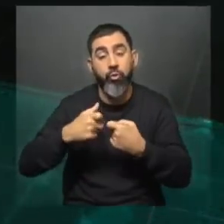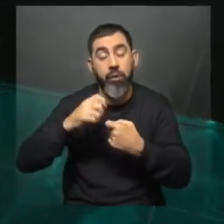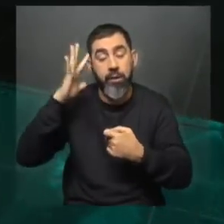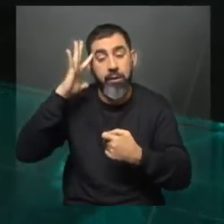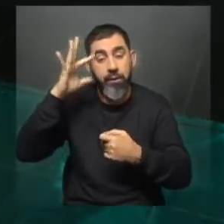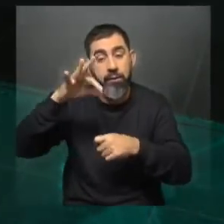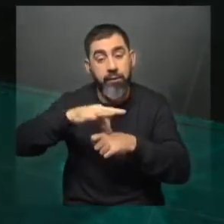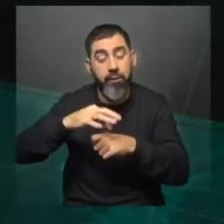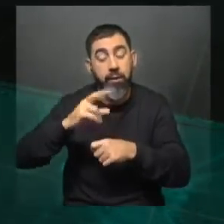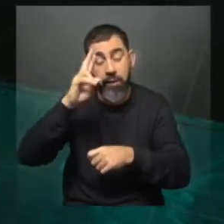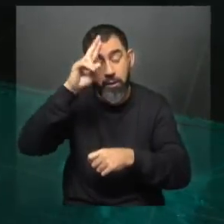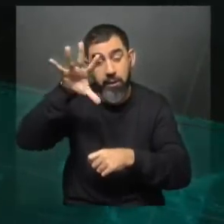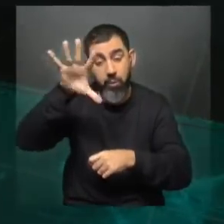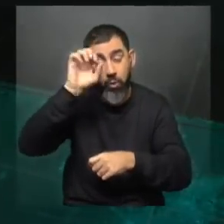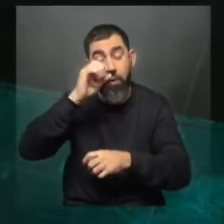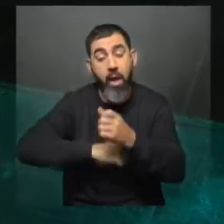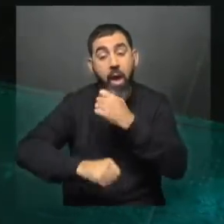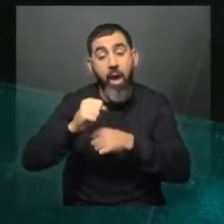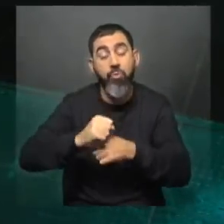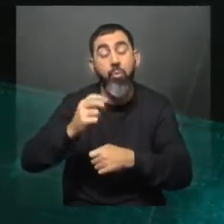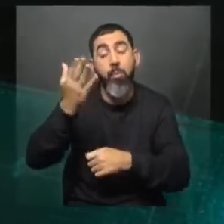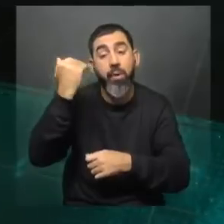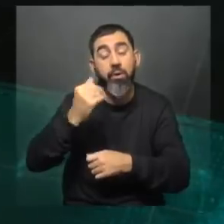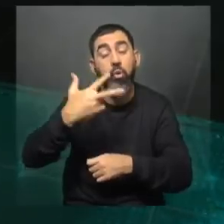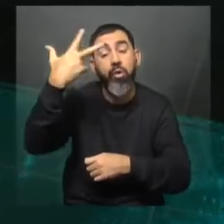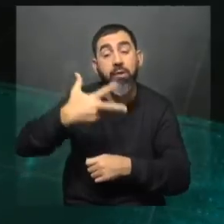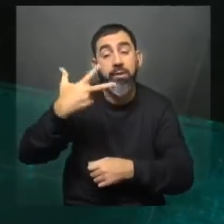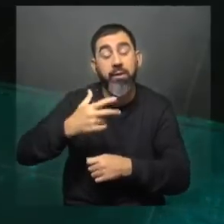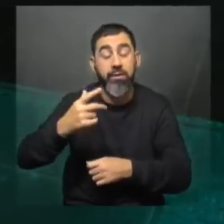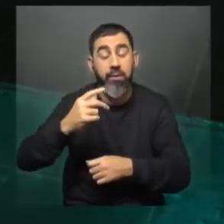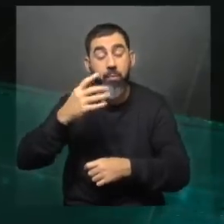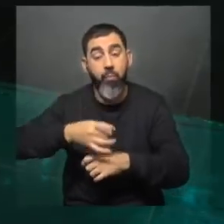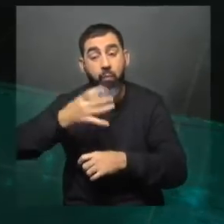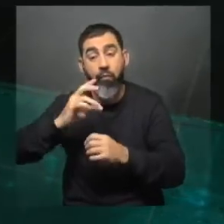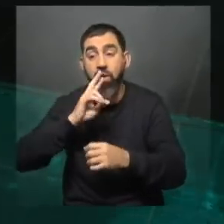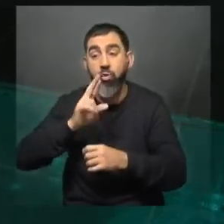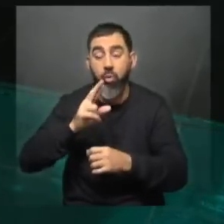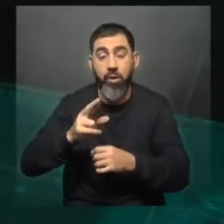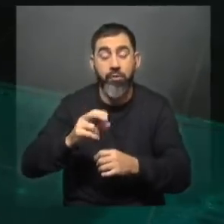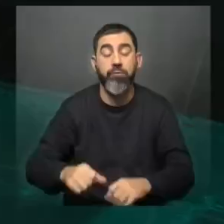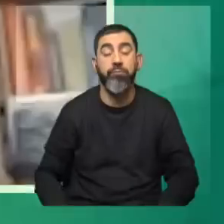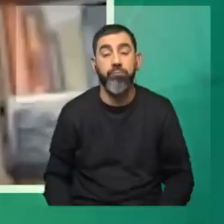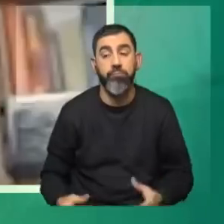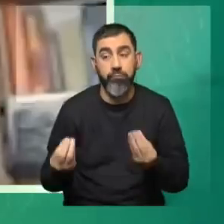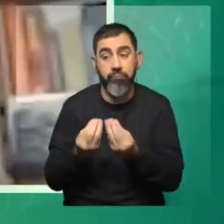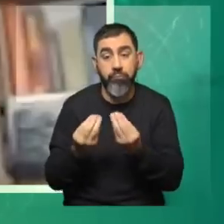año pasado renunciaron Trece profesionales de esta especialidad y que el centro asistencial está desbordado